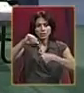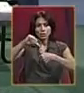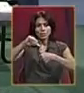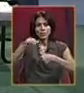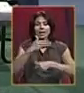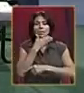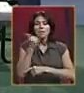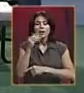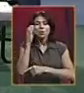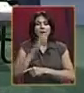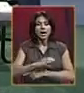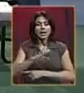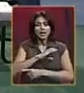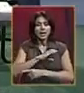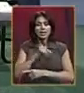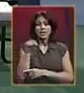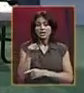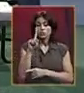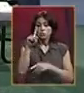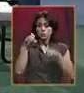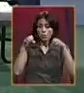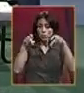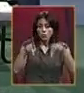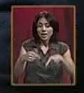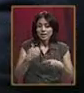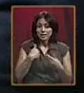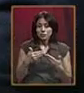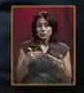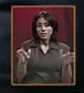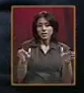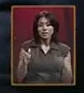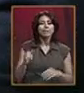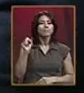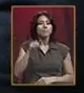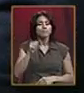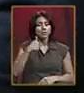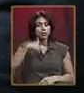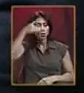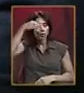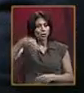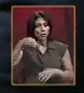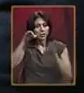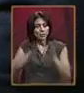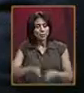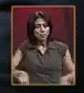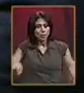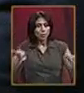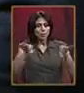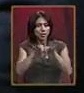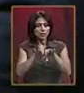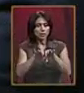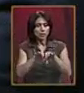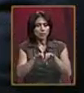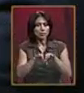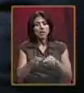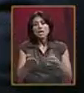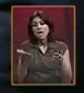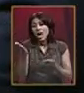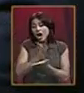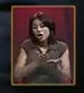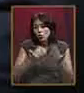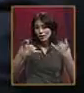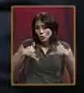mejor calidad y es una oportunidad que tenemos abierta. Yo creo que es importante y una faceta que tal vez mucha gente en el país